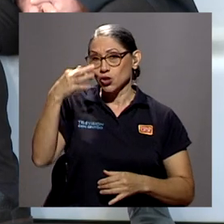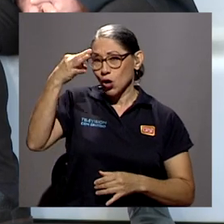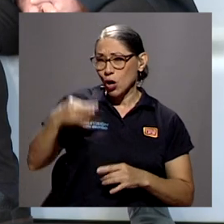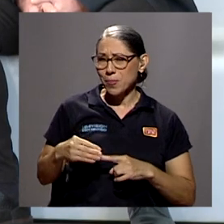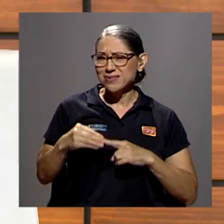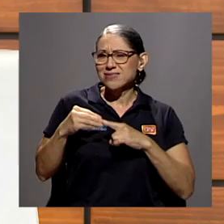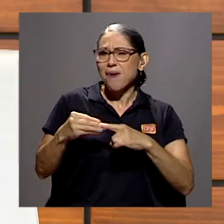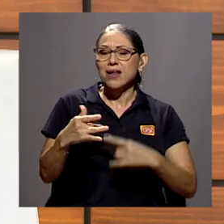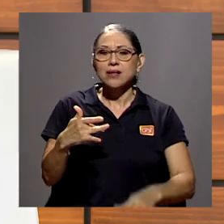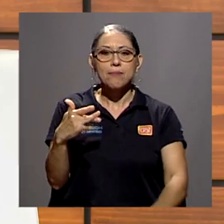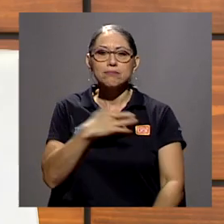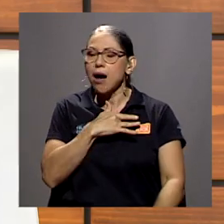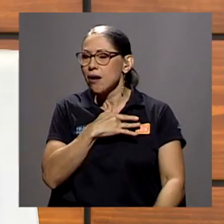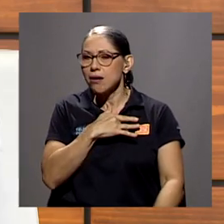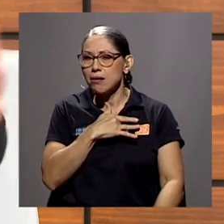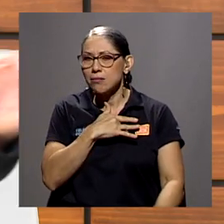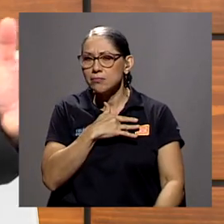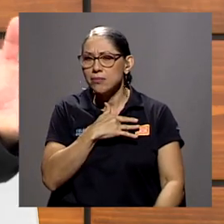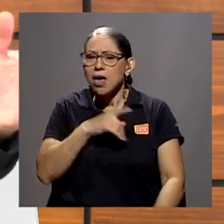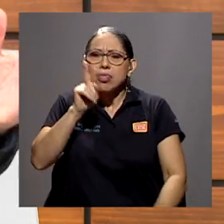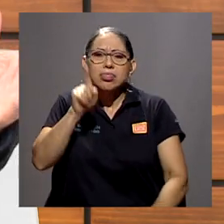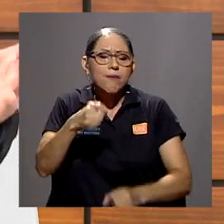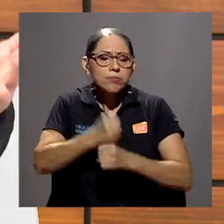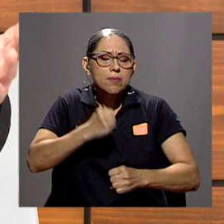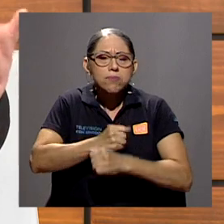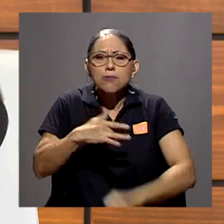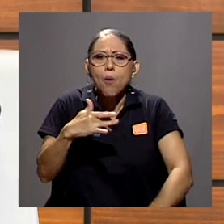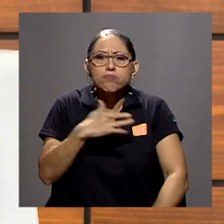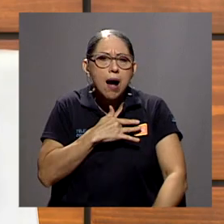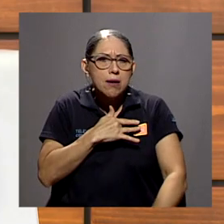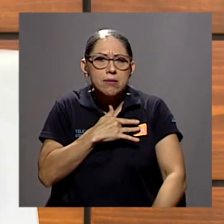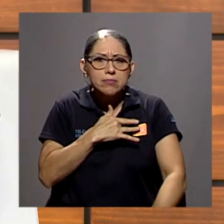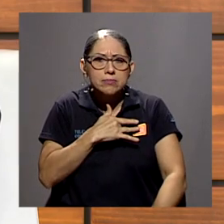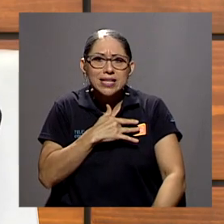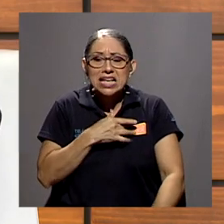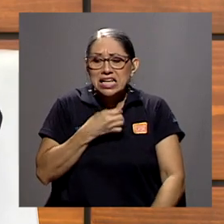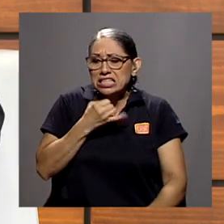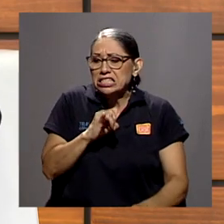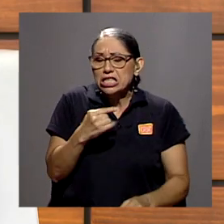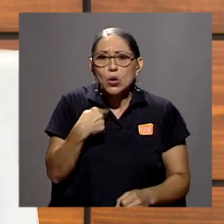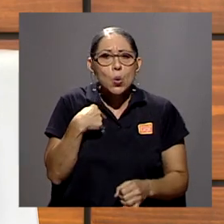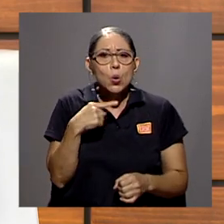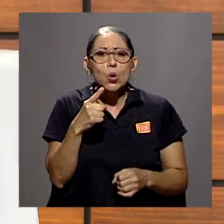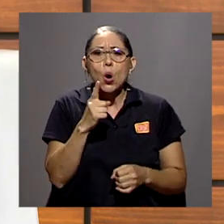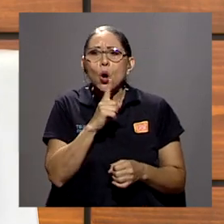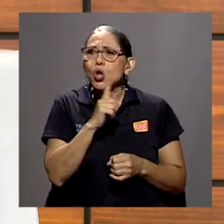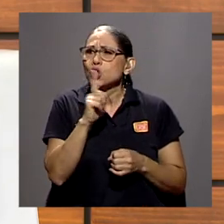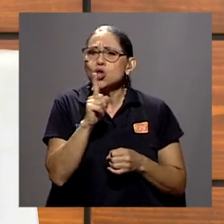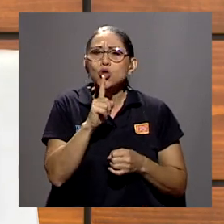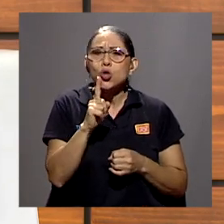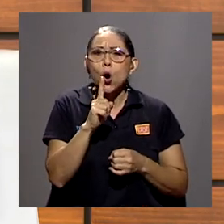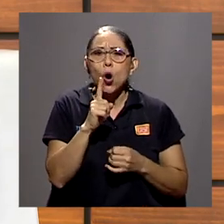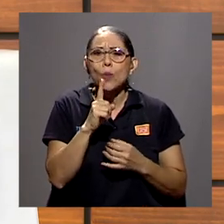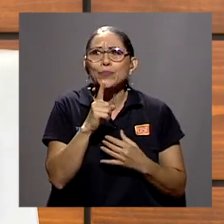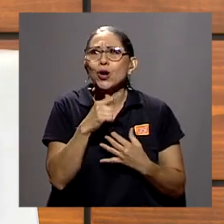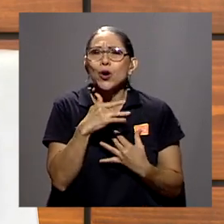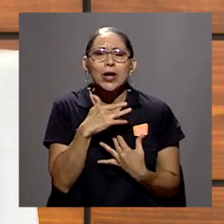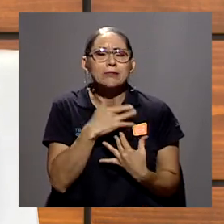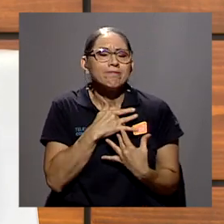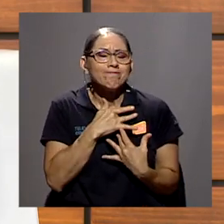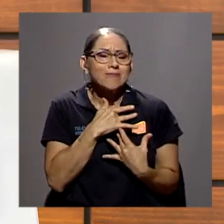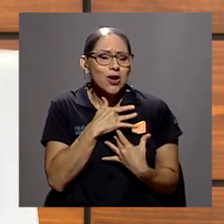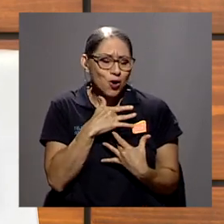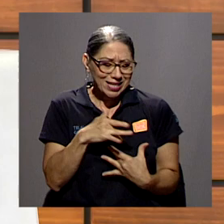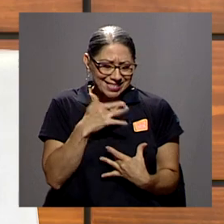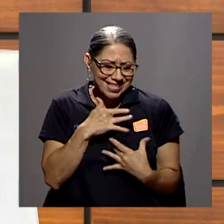ingrediente la pasión las cosas hay que hacerlas con pasión si uno no hace sino no lleva lo que ama lo que siente en su corazón